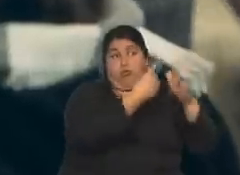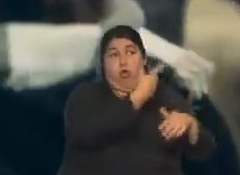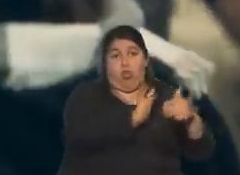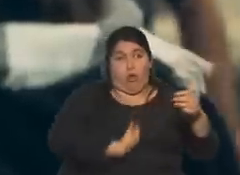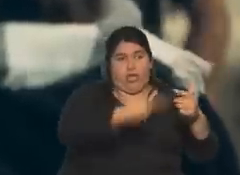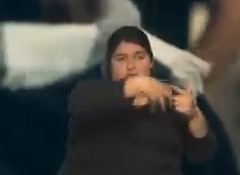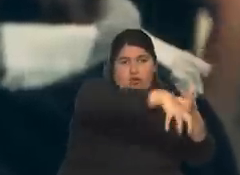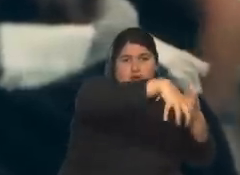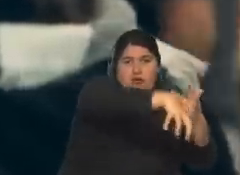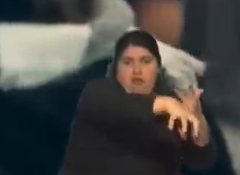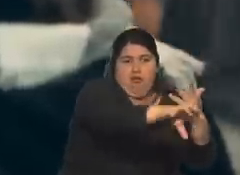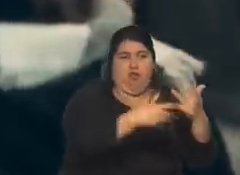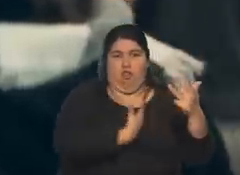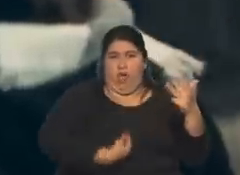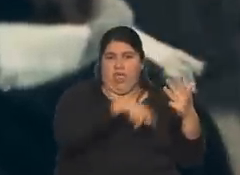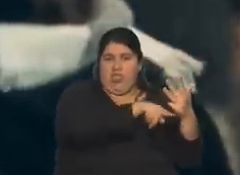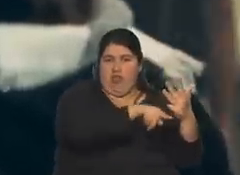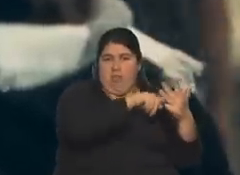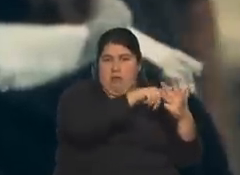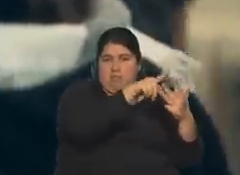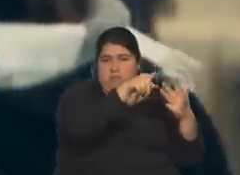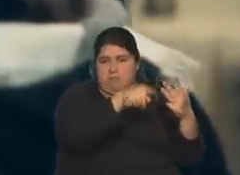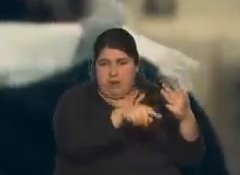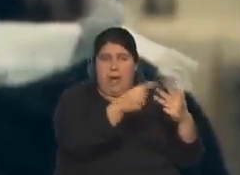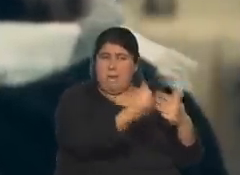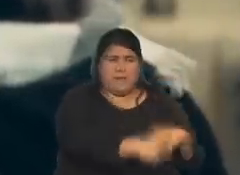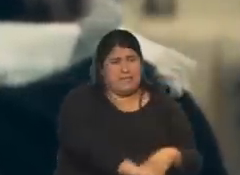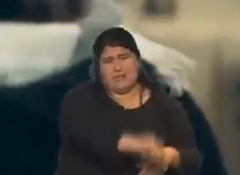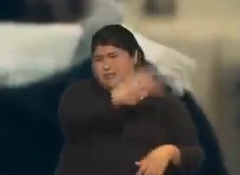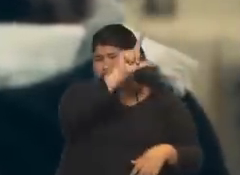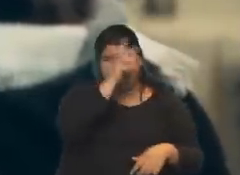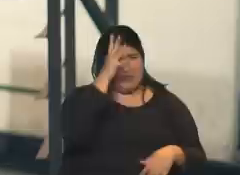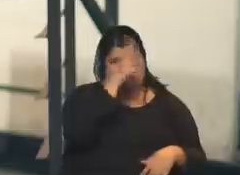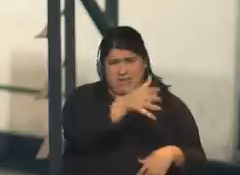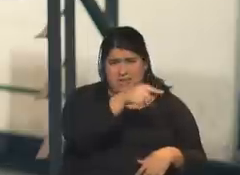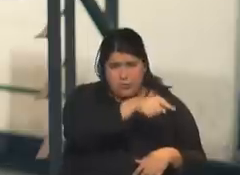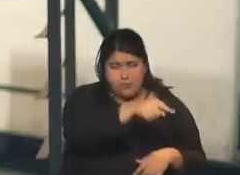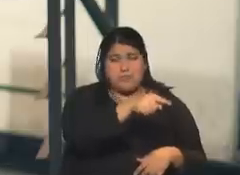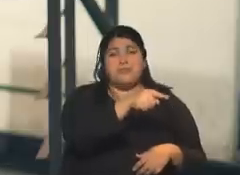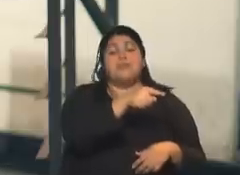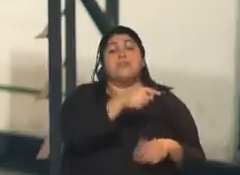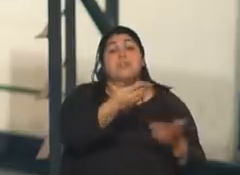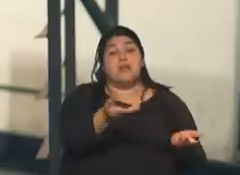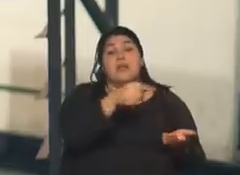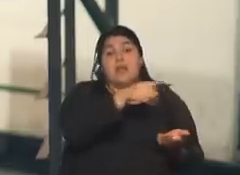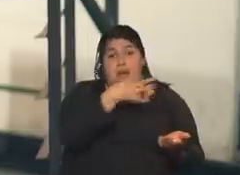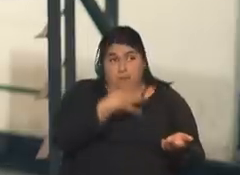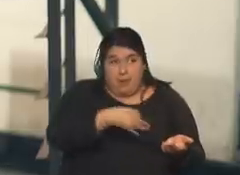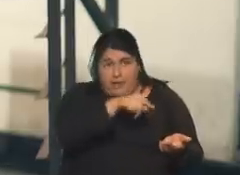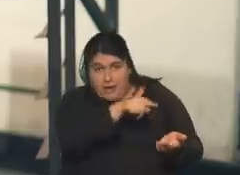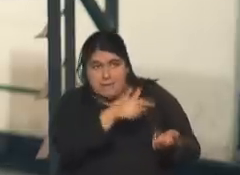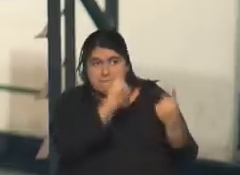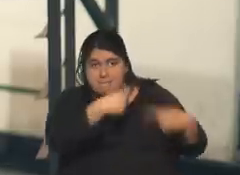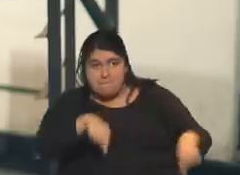de otros, que tienen unos precios muy elevados, que, o sea, que ya realmente hay gente que